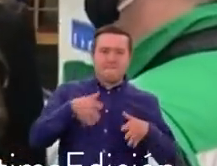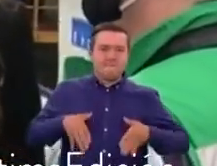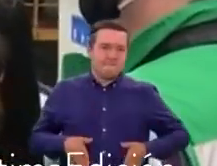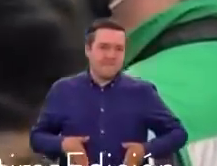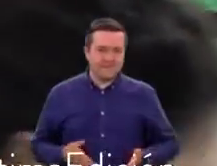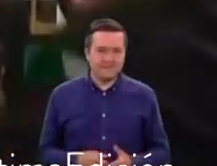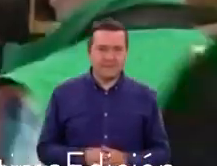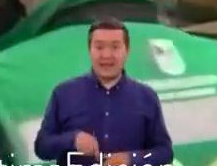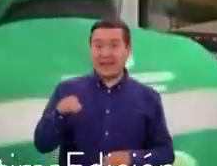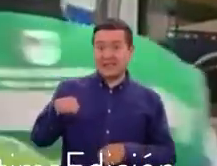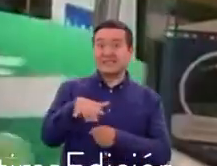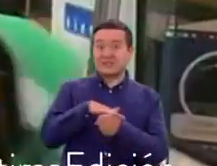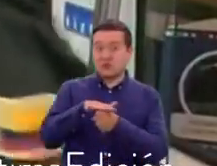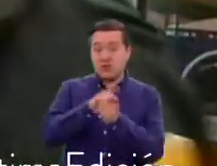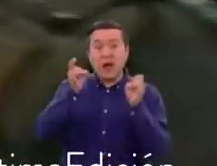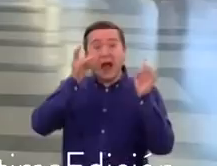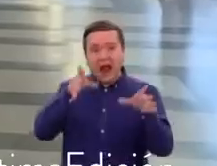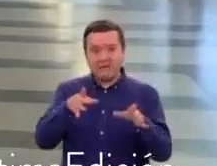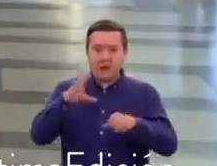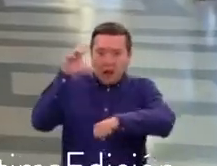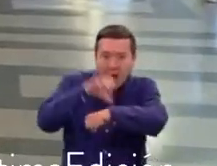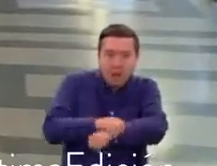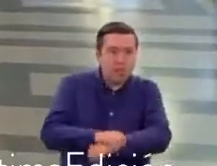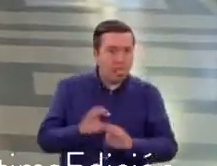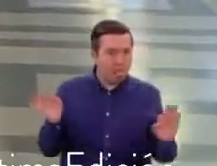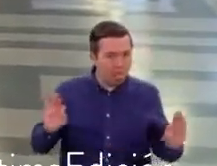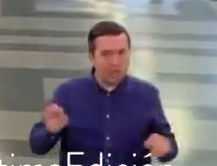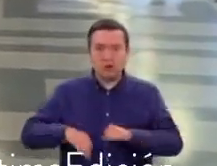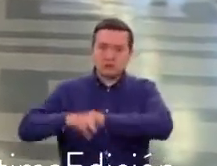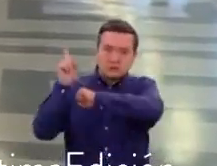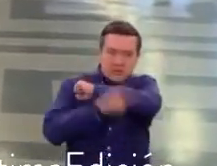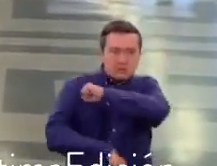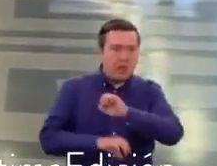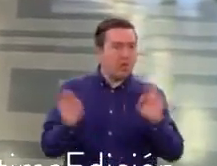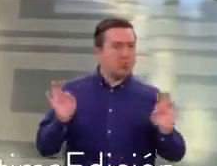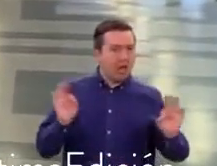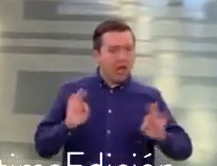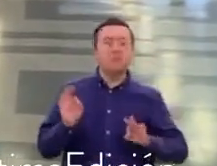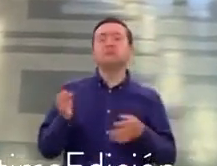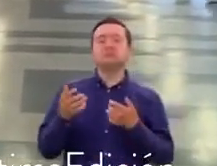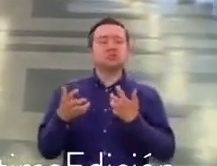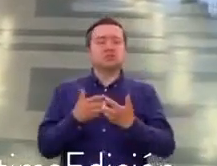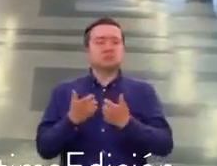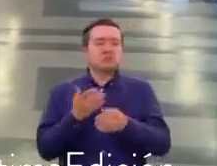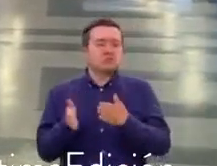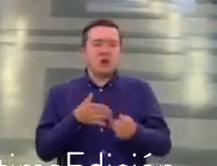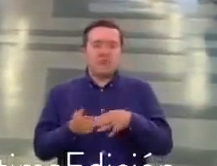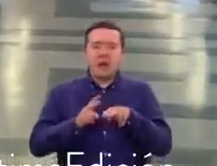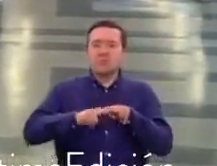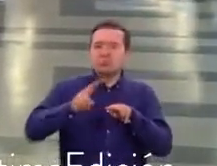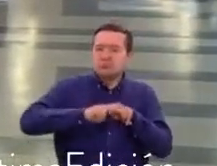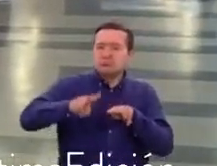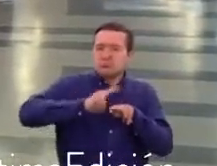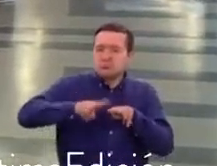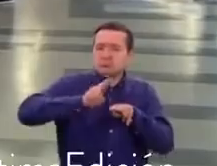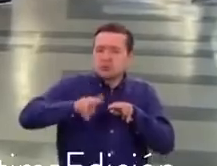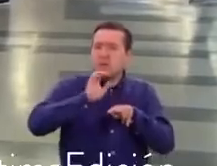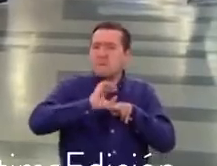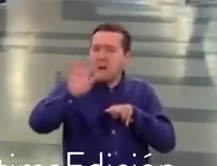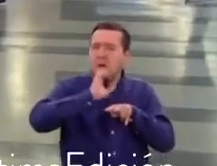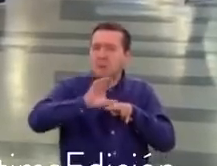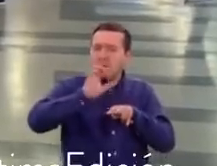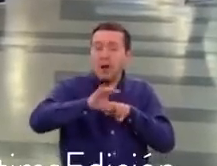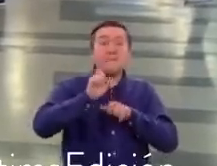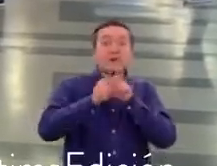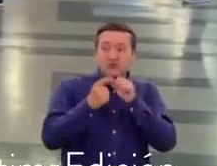los hechos, no hubo capturas ni tampoco sanciones. El sistema continuó su operación incluso según versiones ciudadanas con el agresor